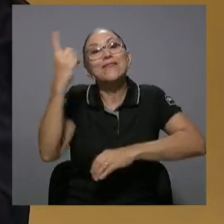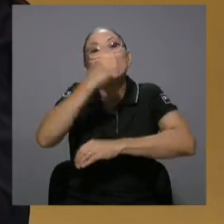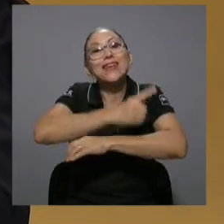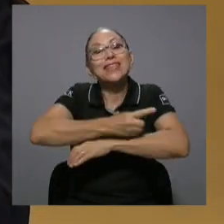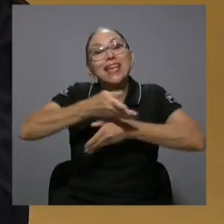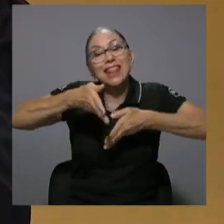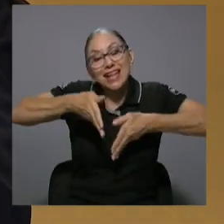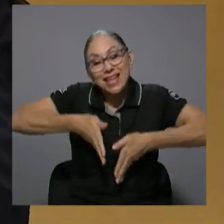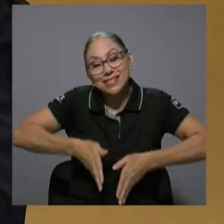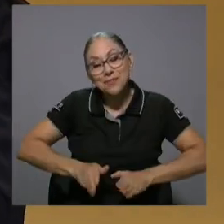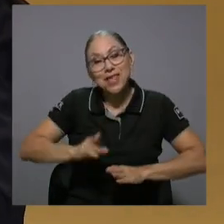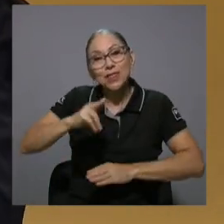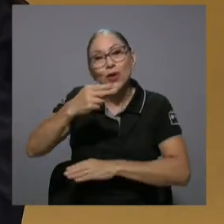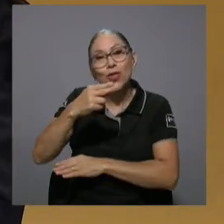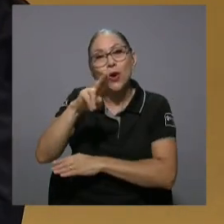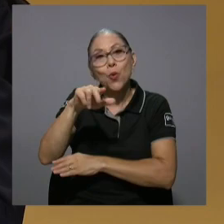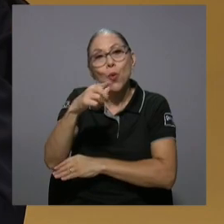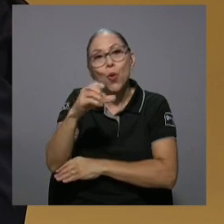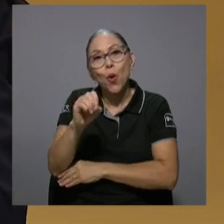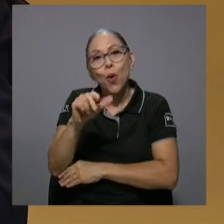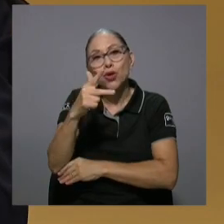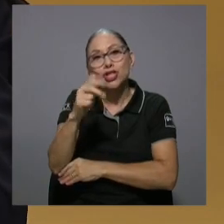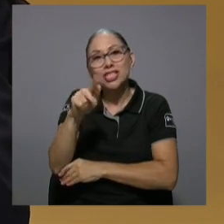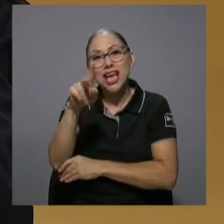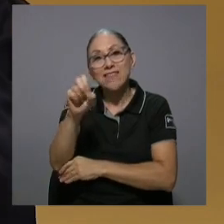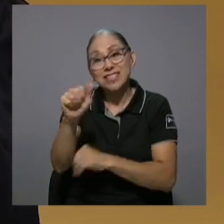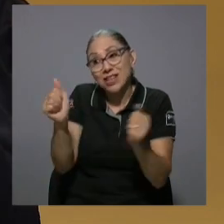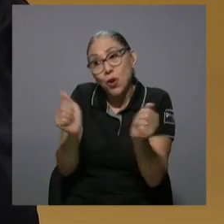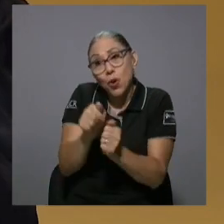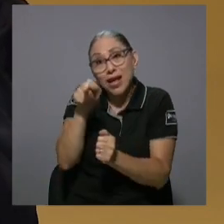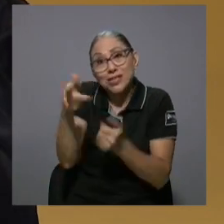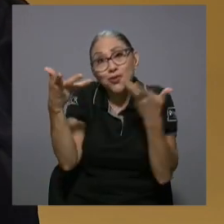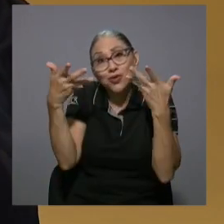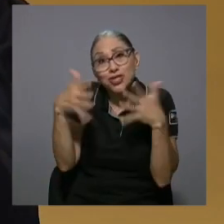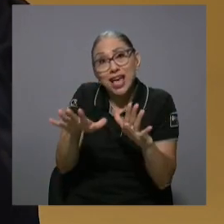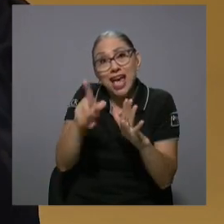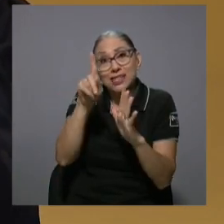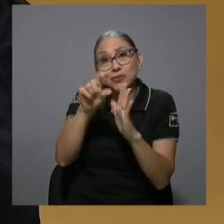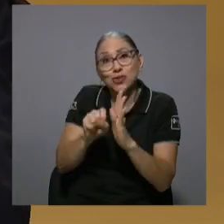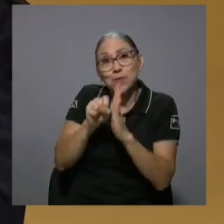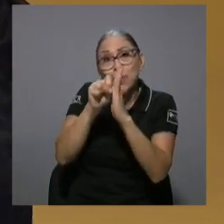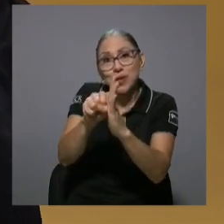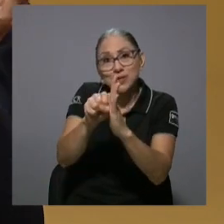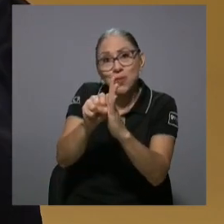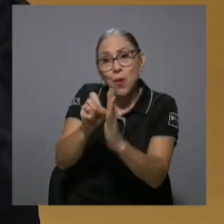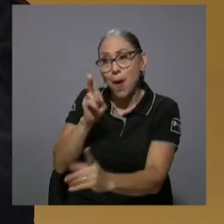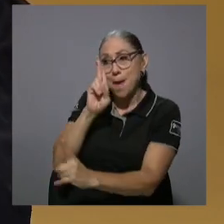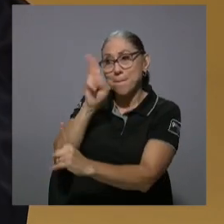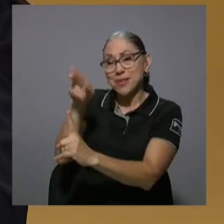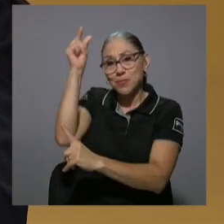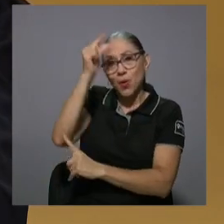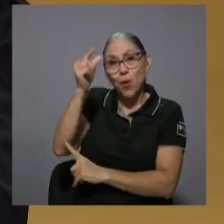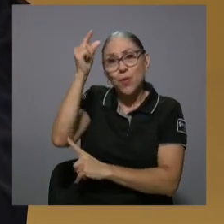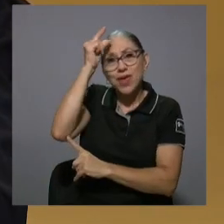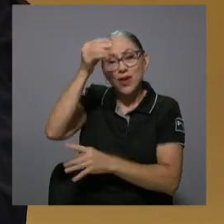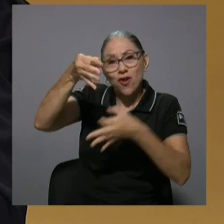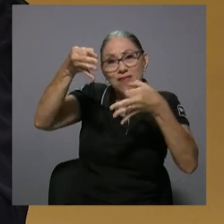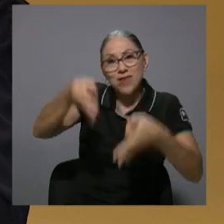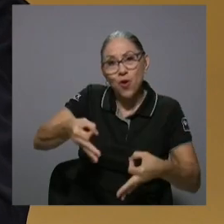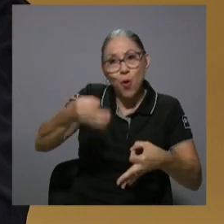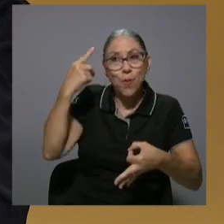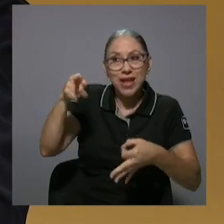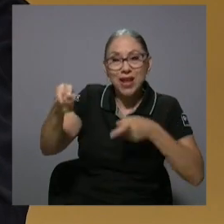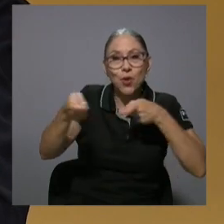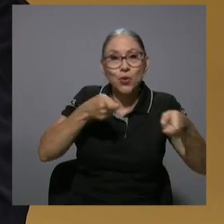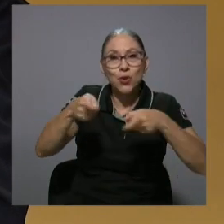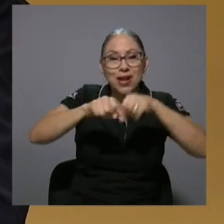sea, tiene ya en eso un simbolismo. El gobierno fue el que las fijó porque controla el sistema electoral.